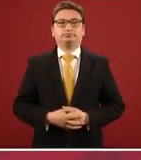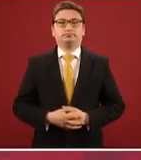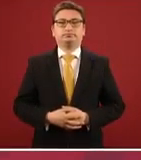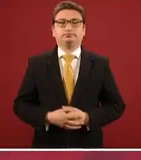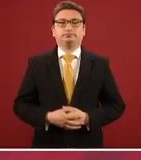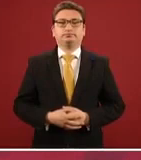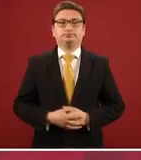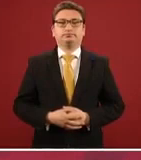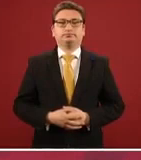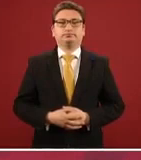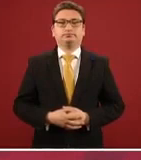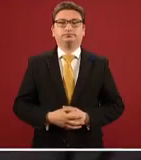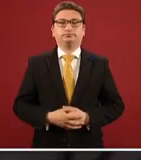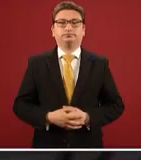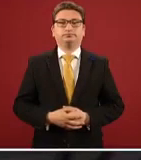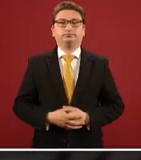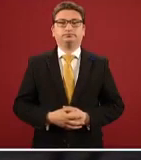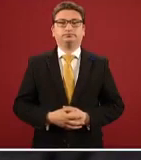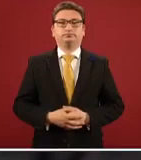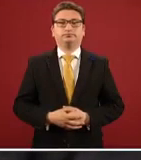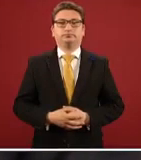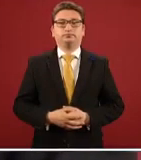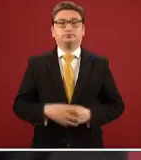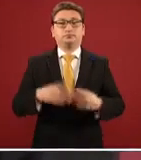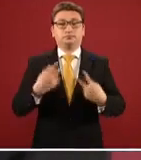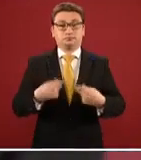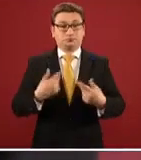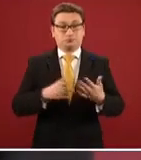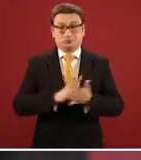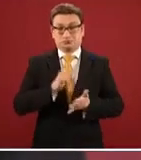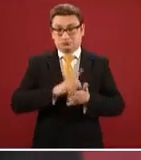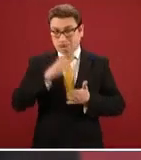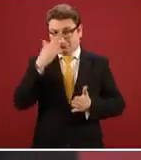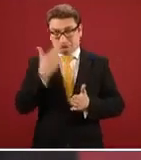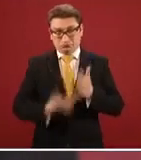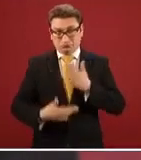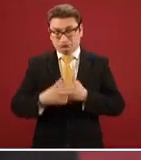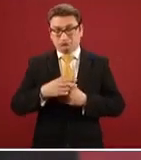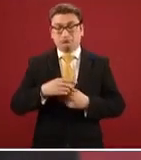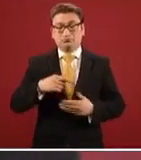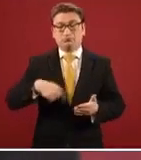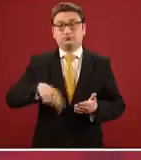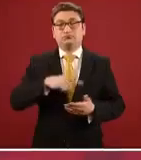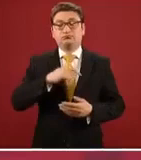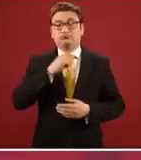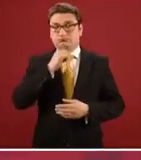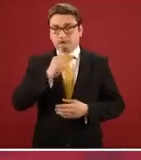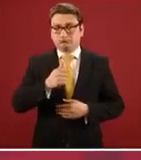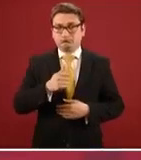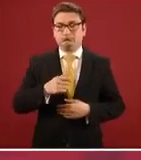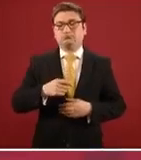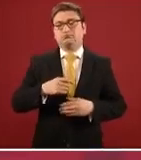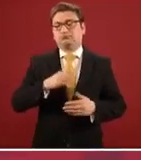la delincuencia común ni la delincuencia de cuello blanco.